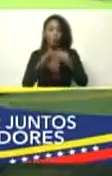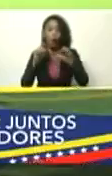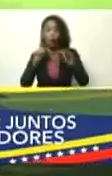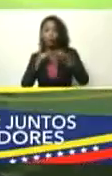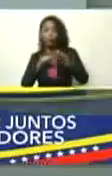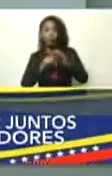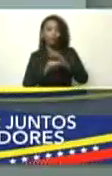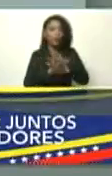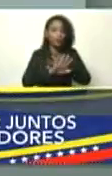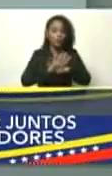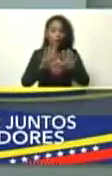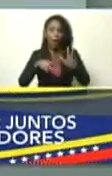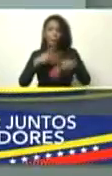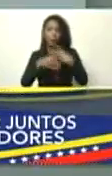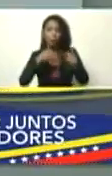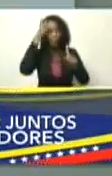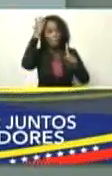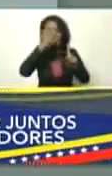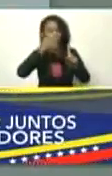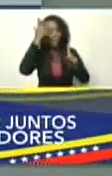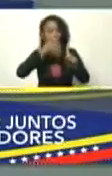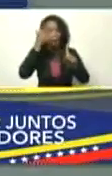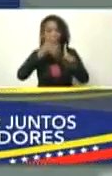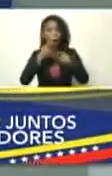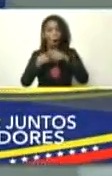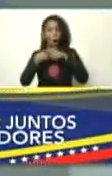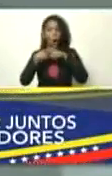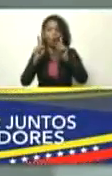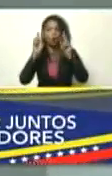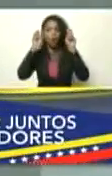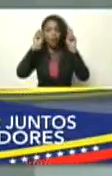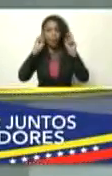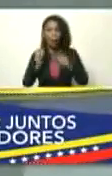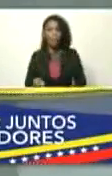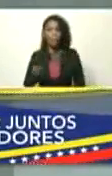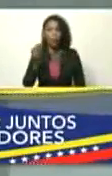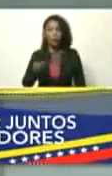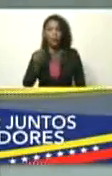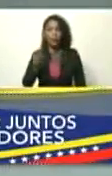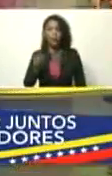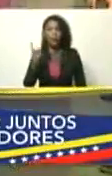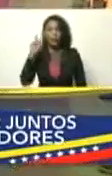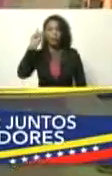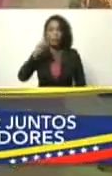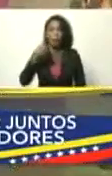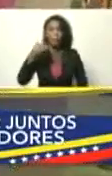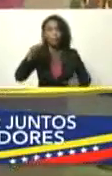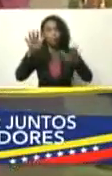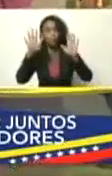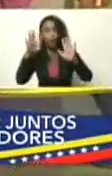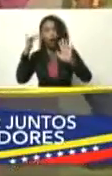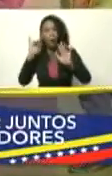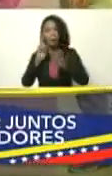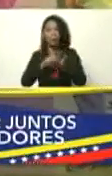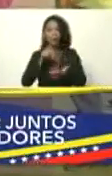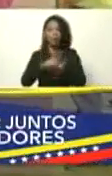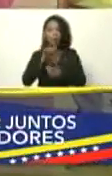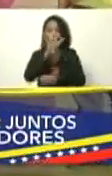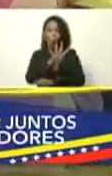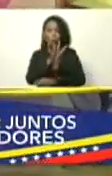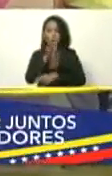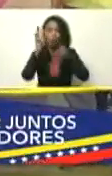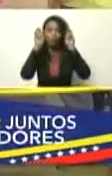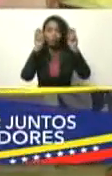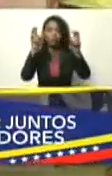lo que será el proceso formativo, a otro de los vértices importantes también, que por supuesto forman parte de los cuatro vértices